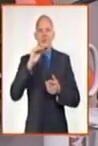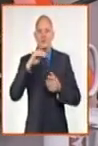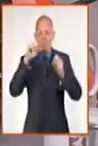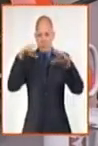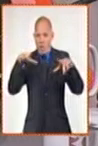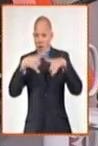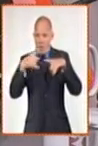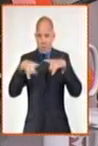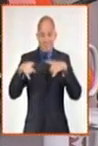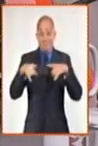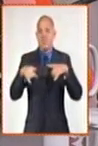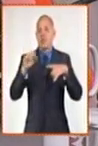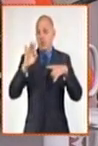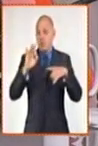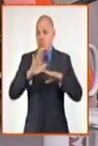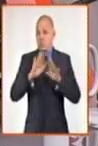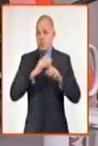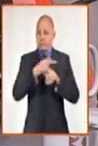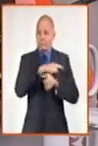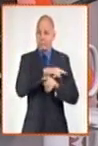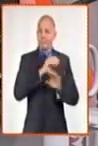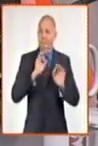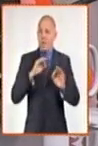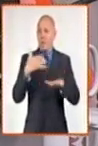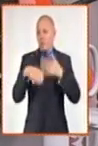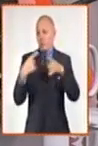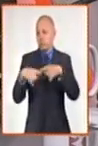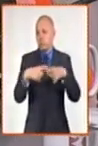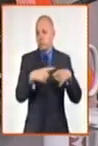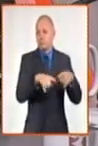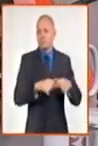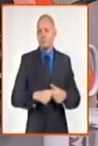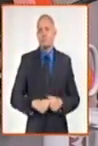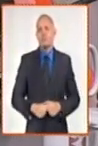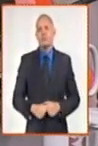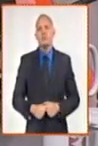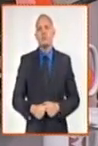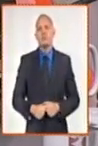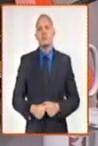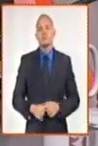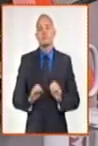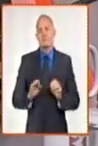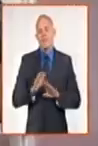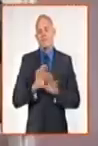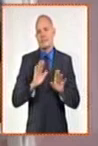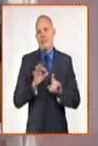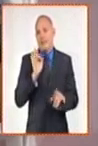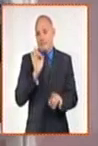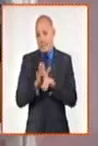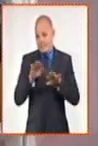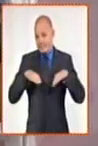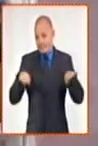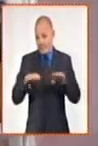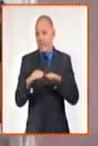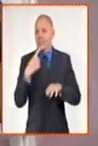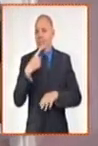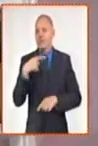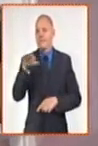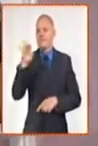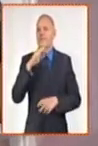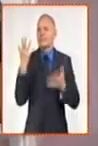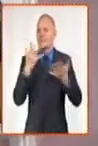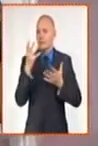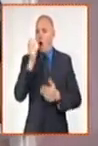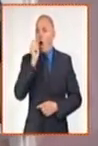al país pues varios días en apagón. Y con nosotros está, como decíamos al principio, el ingeniero Lázaro Guerra Hernández,